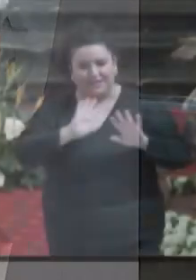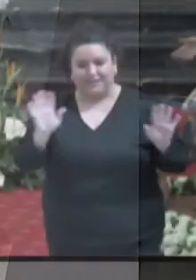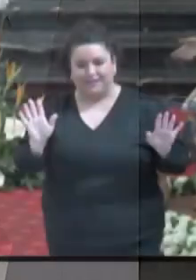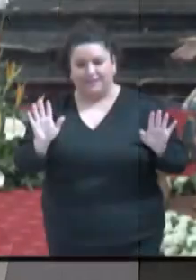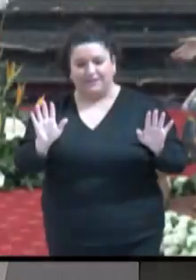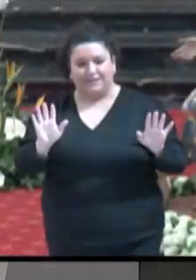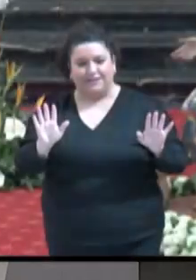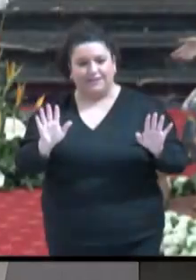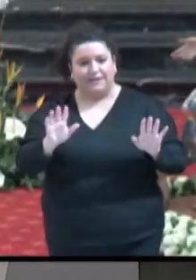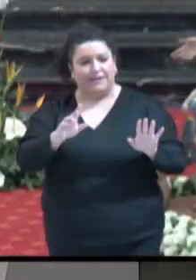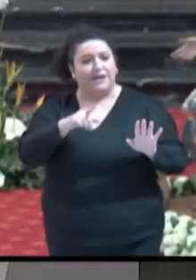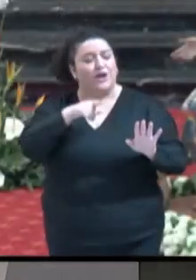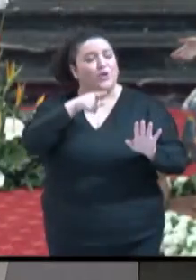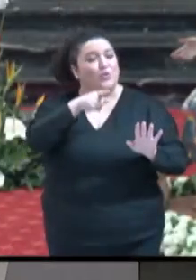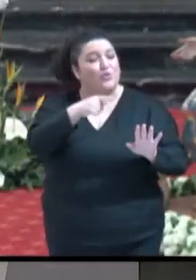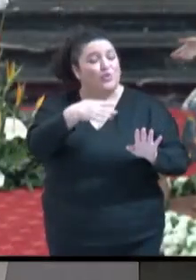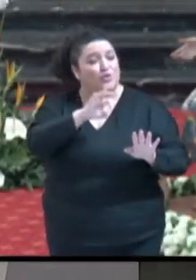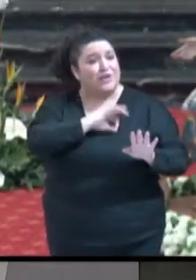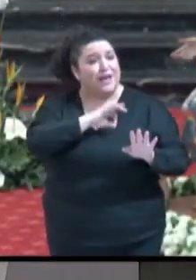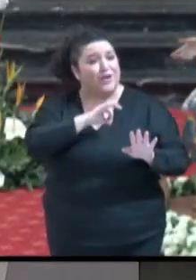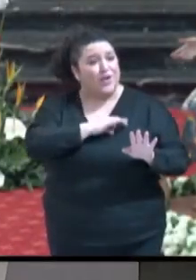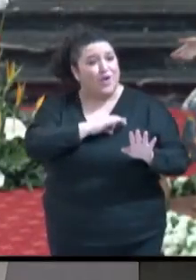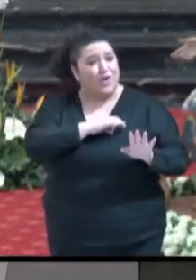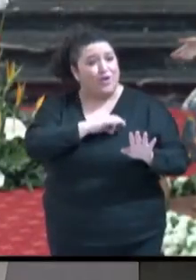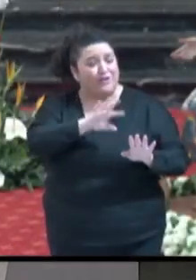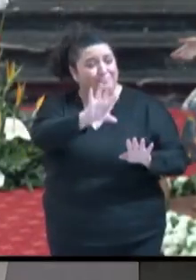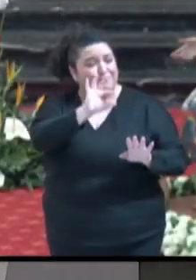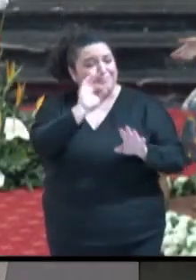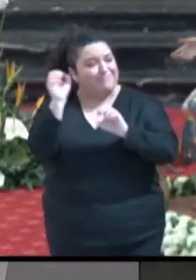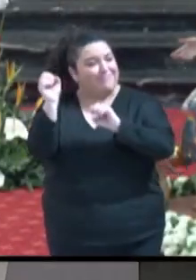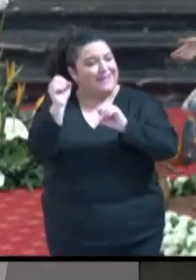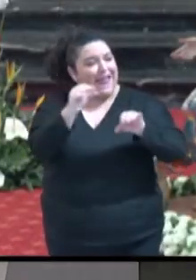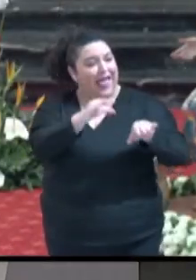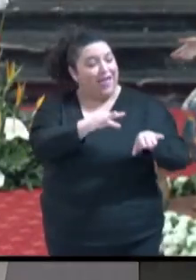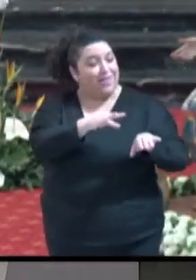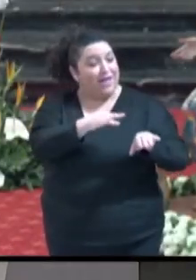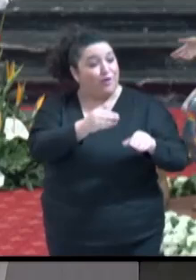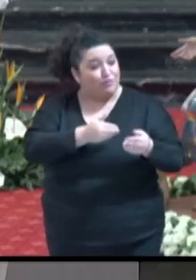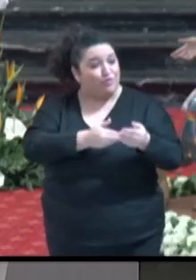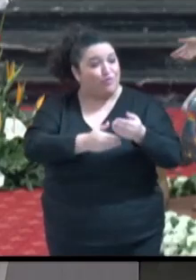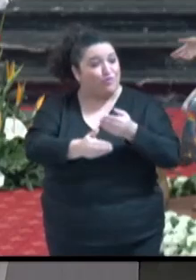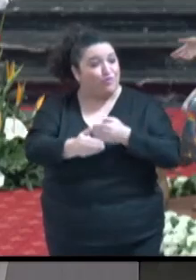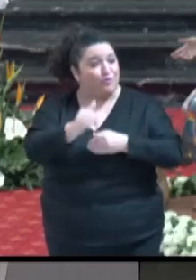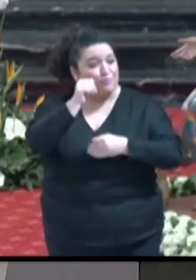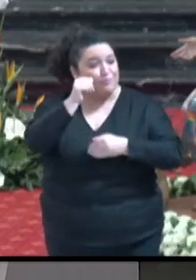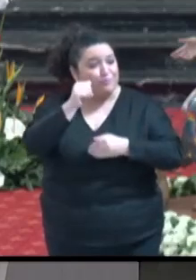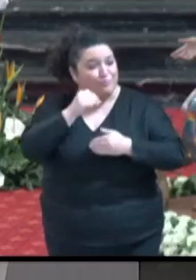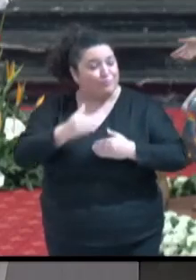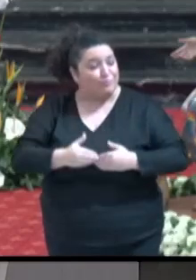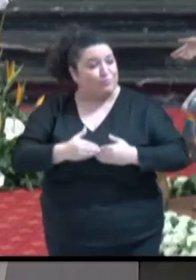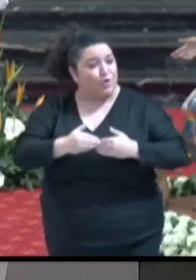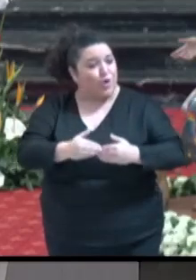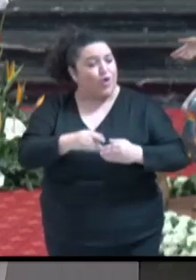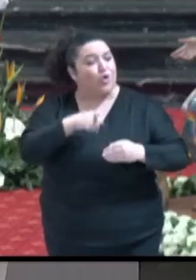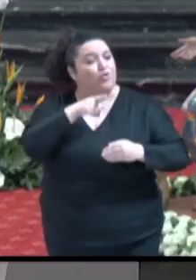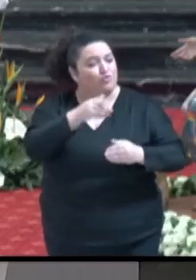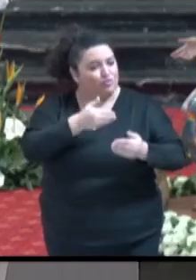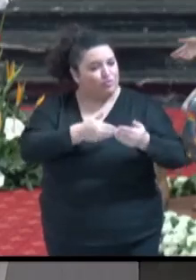gracia ante Dios vas a concebir un hijo vas a ser